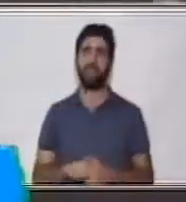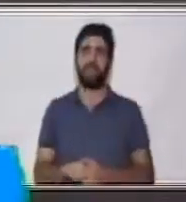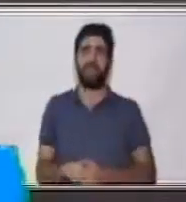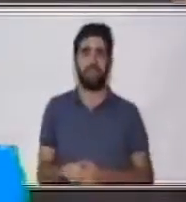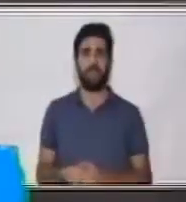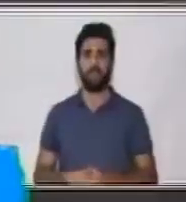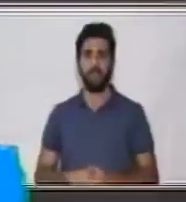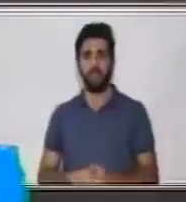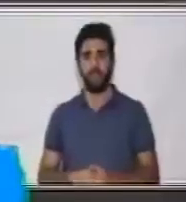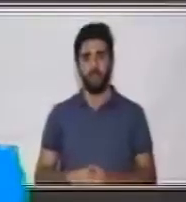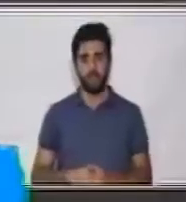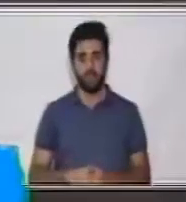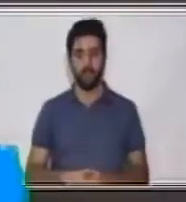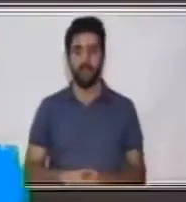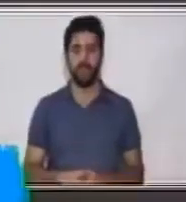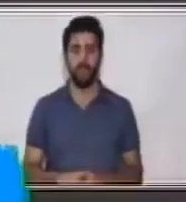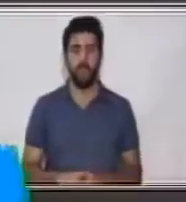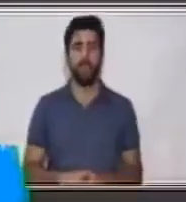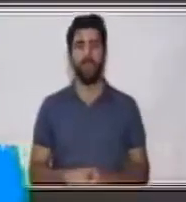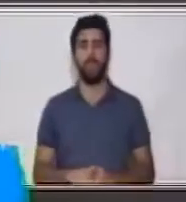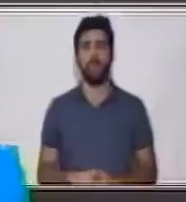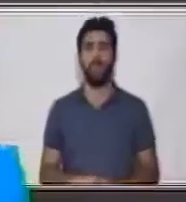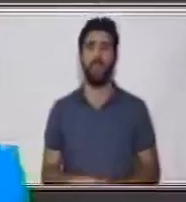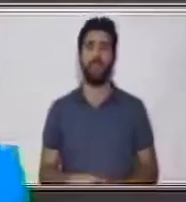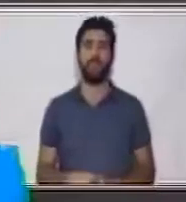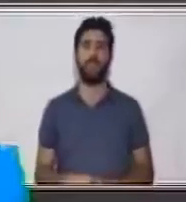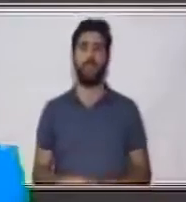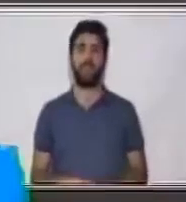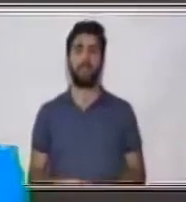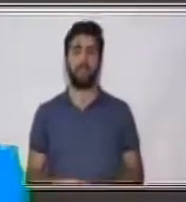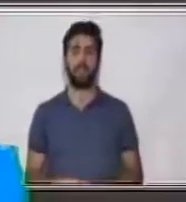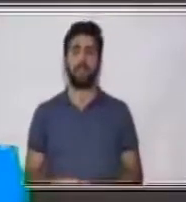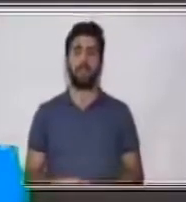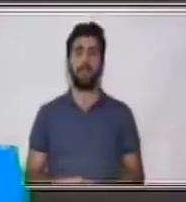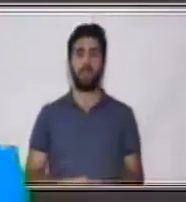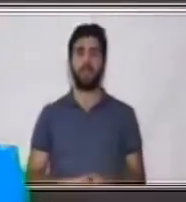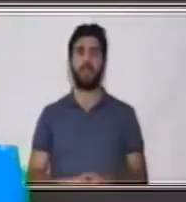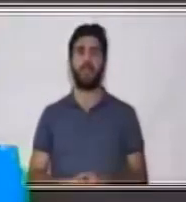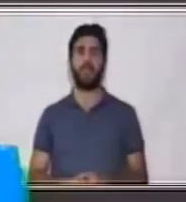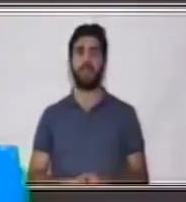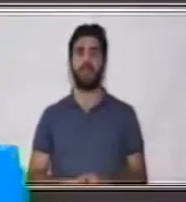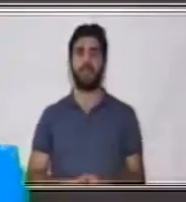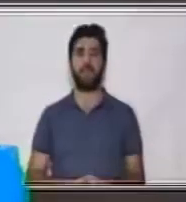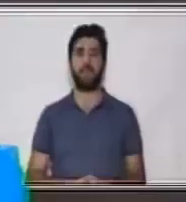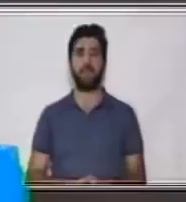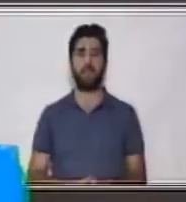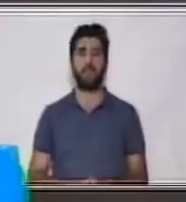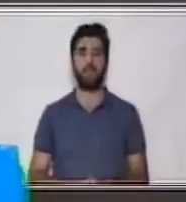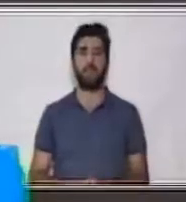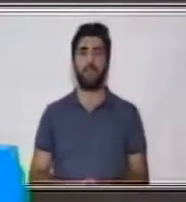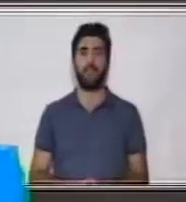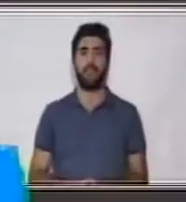de julio, septiembre, mayo, abril y mayo son los meses del año.